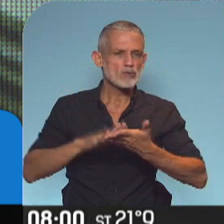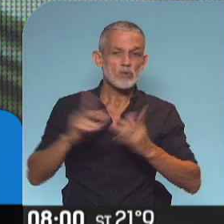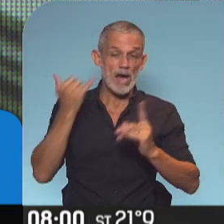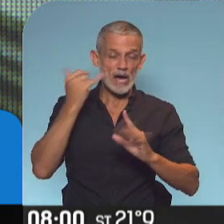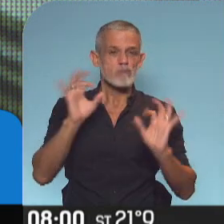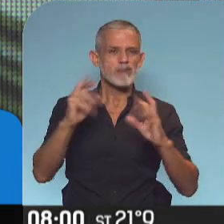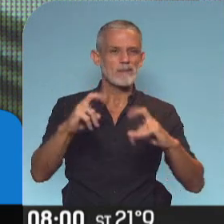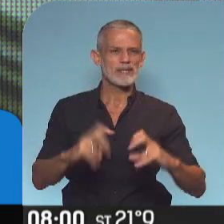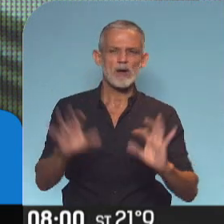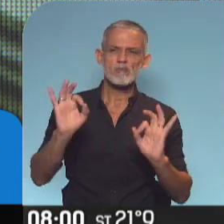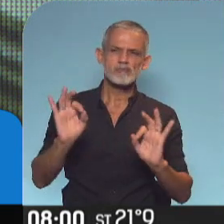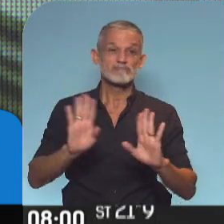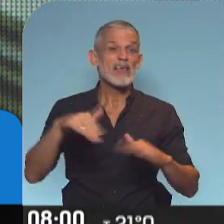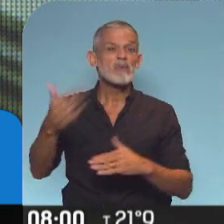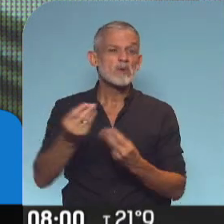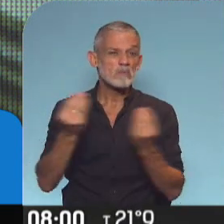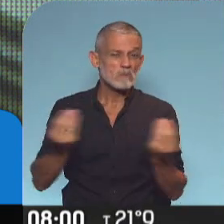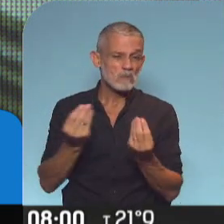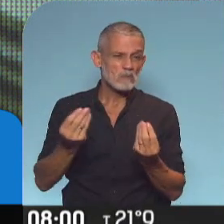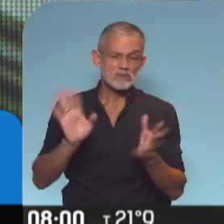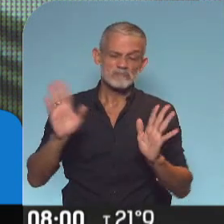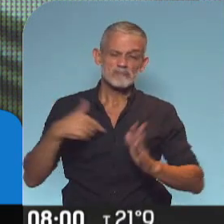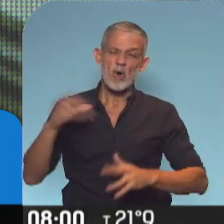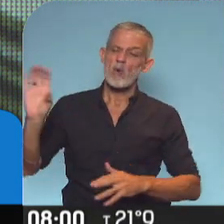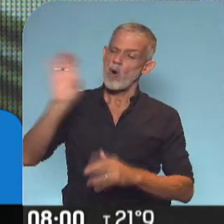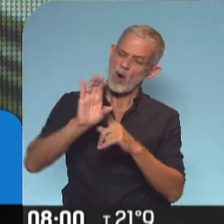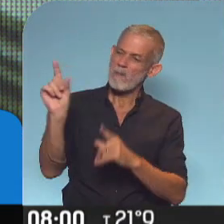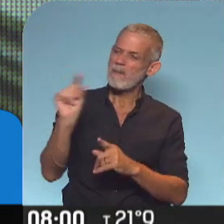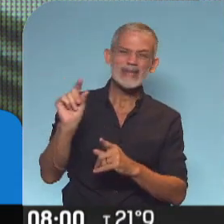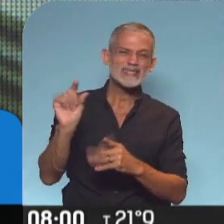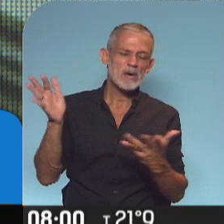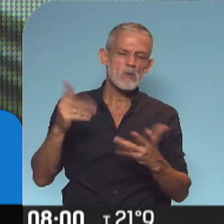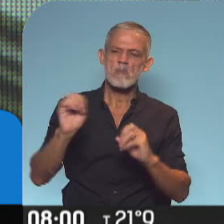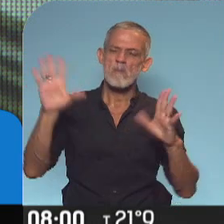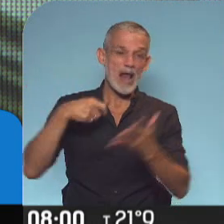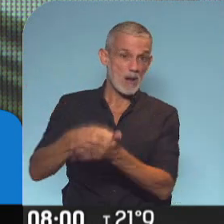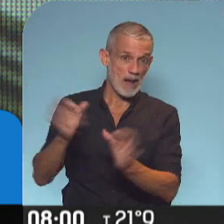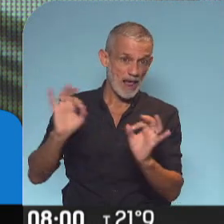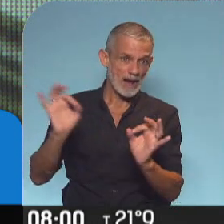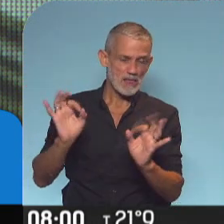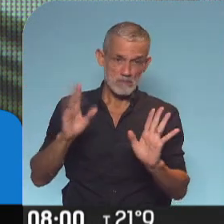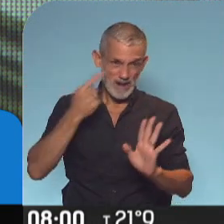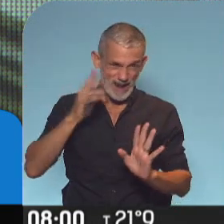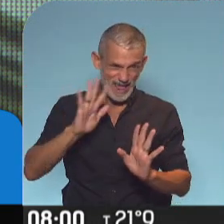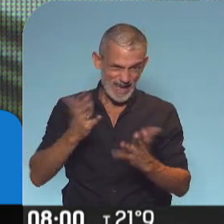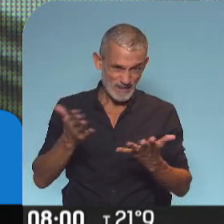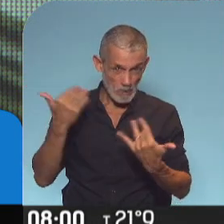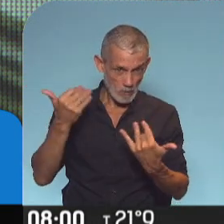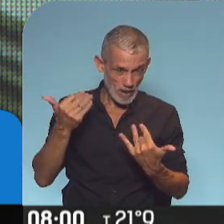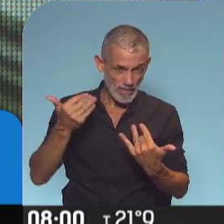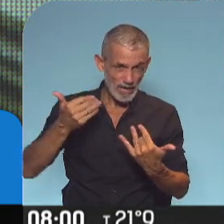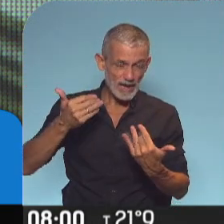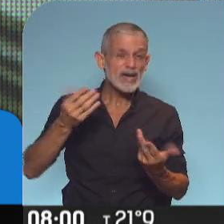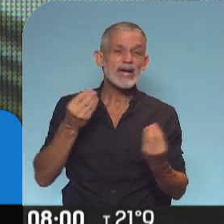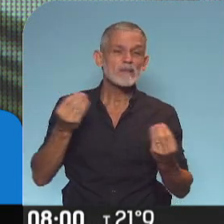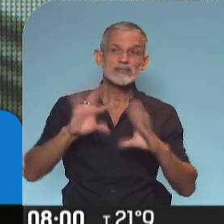decir? Porque, ¿qué consecuencias tendría, por ejemplo, decir, no, este préstamo es irregular, no lo pagamos? ¿Eso no tendría consecuencias graves, digamos,